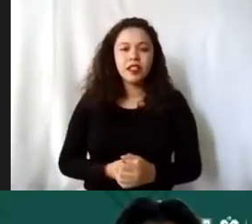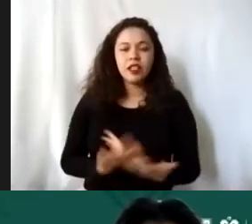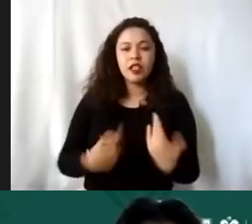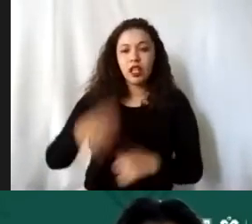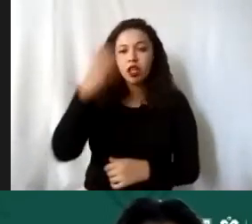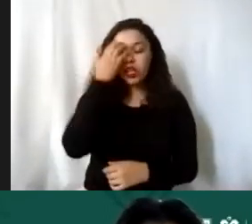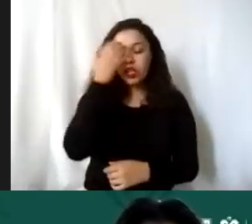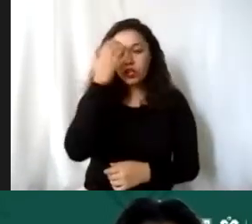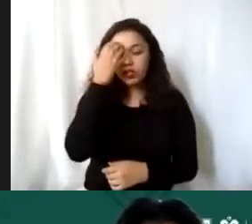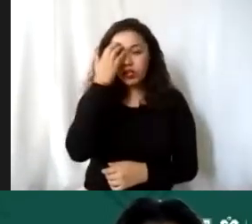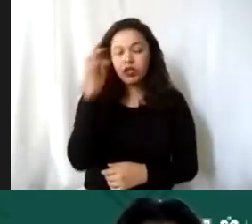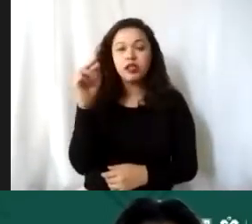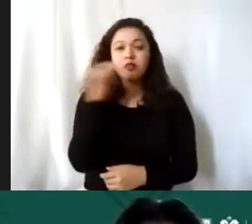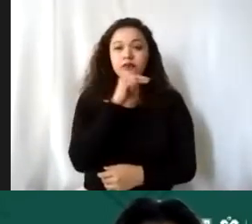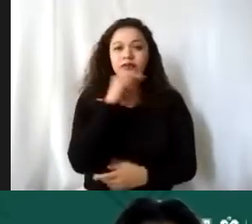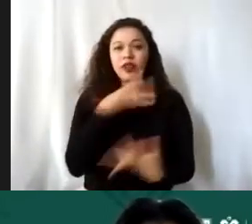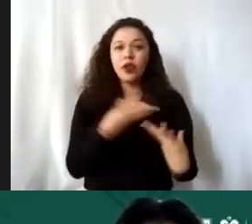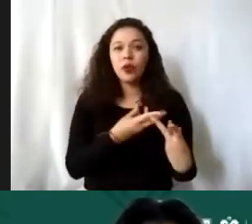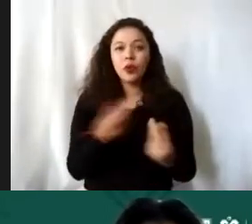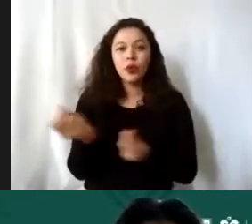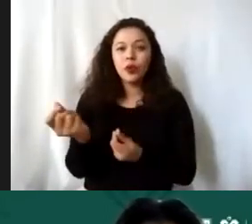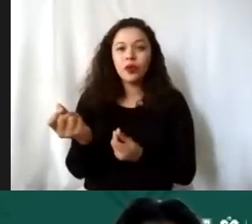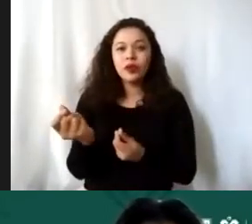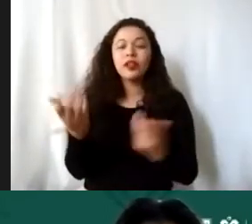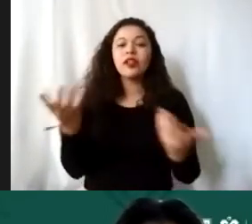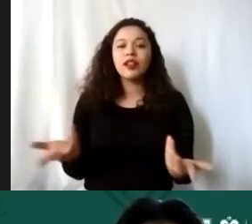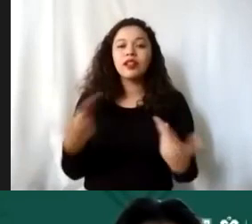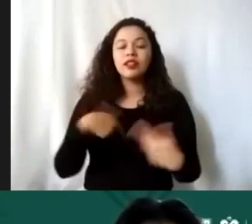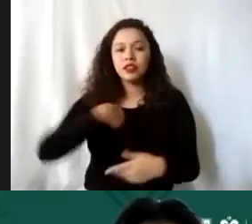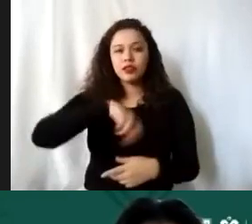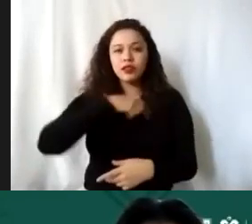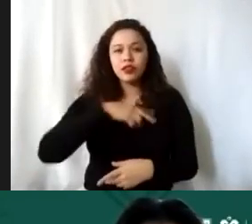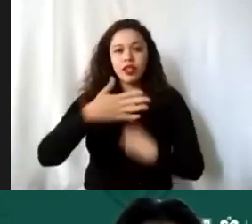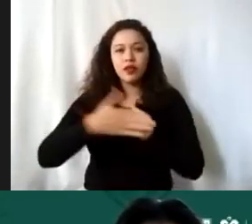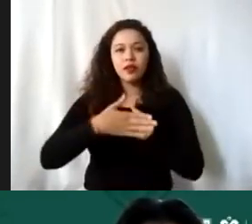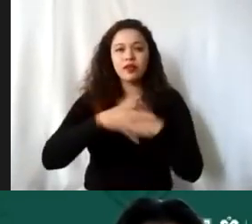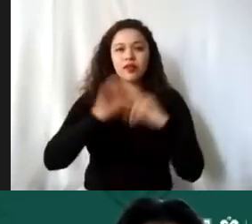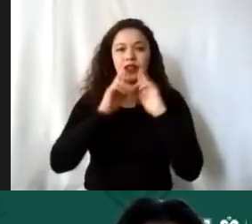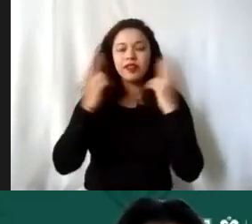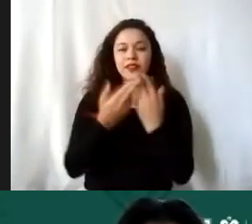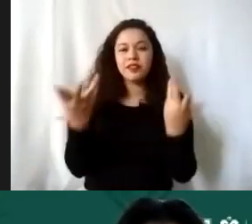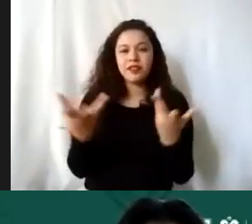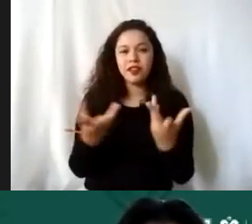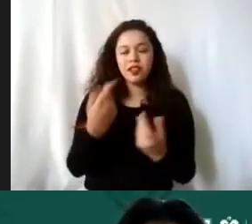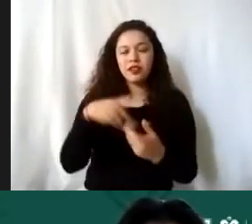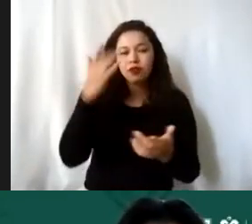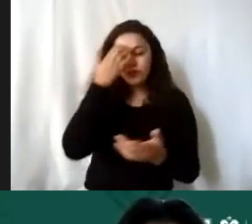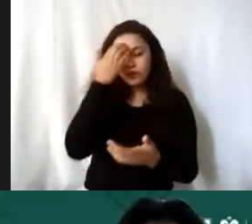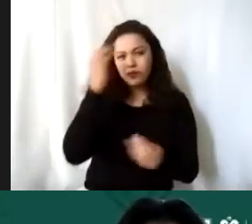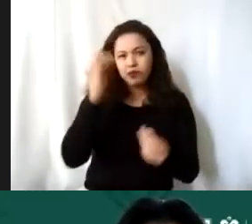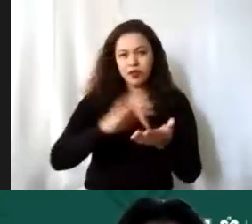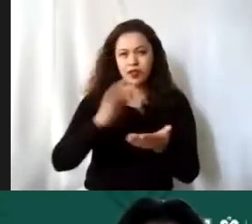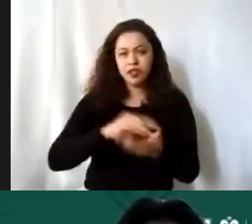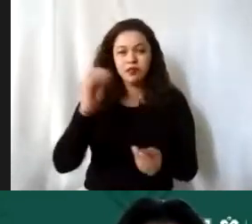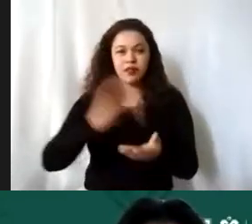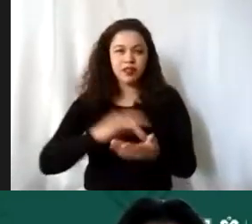y es muy importante que justamente lo vamos a tomar en otras sesiones. Entonces, agradecerle su conocimiento, maestra. Muchas gracias, Adán.